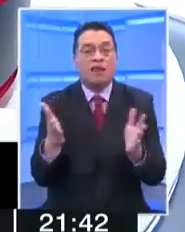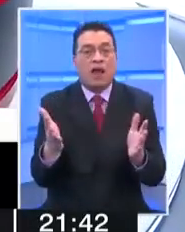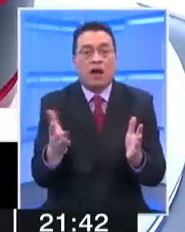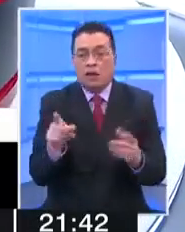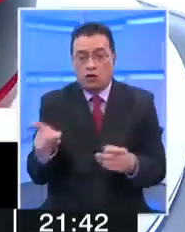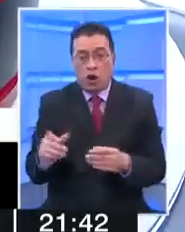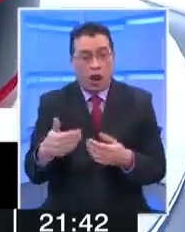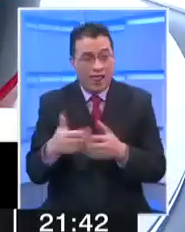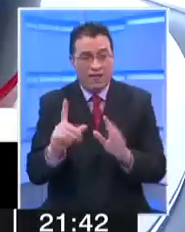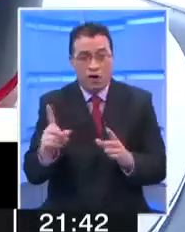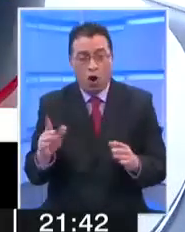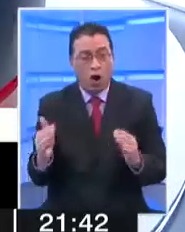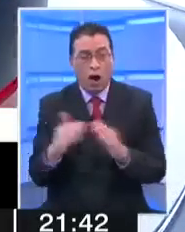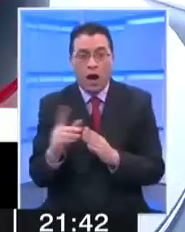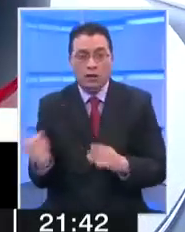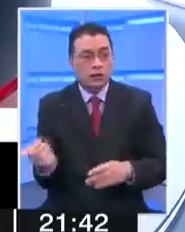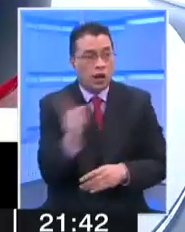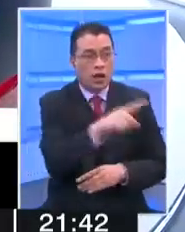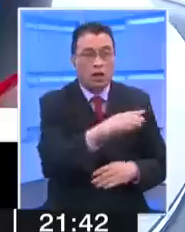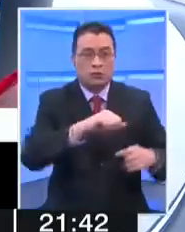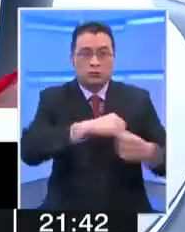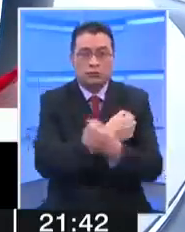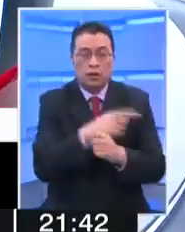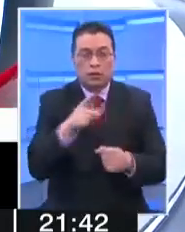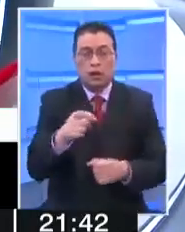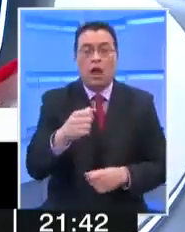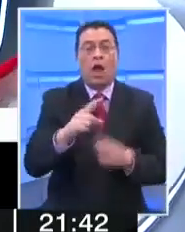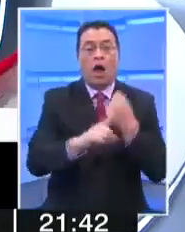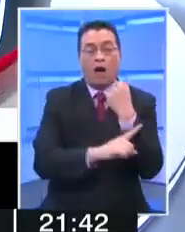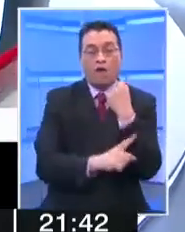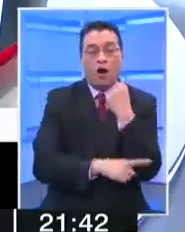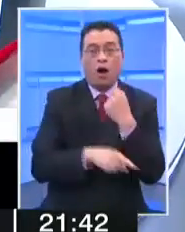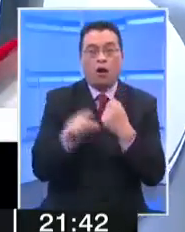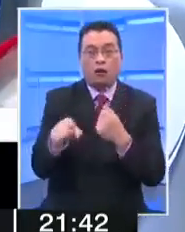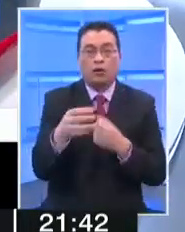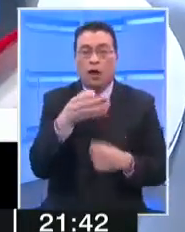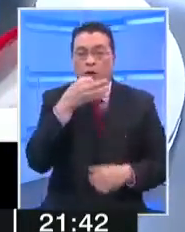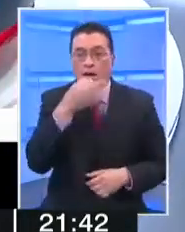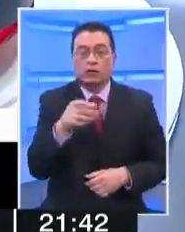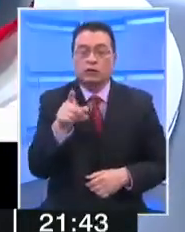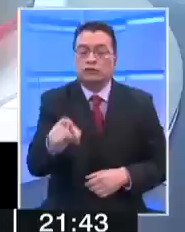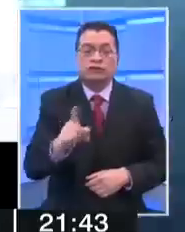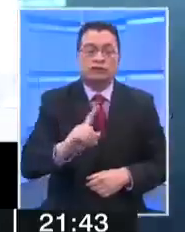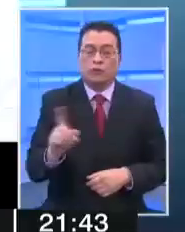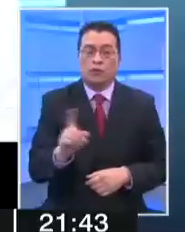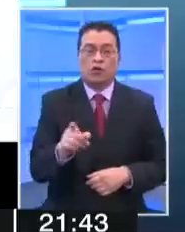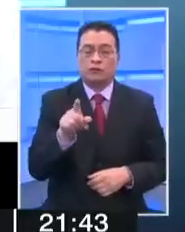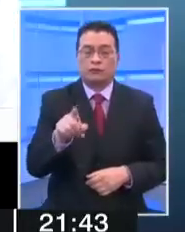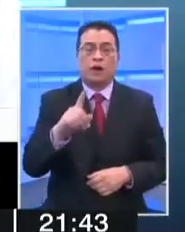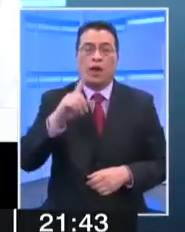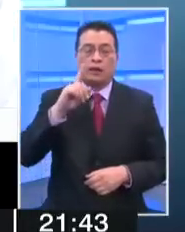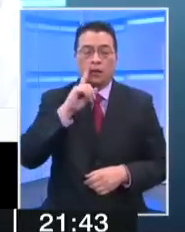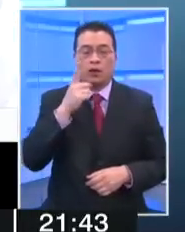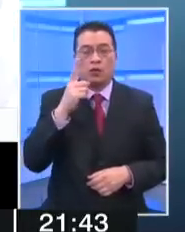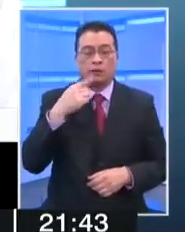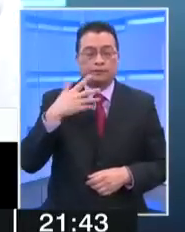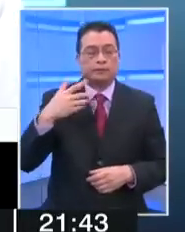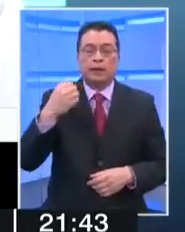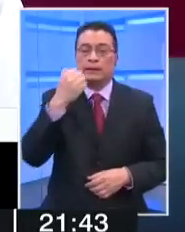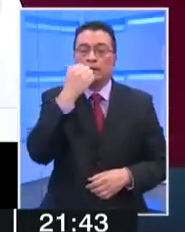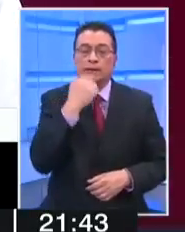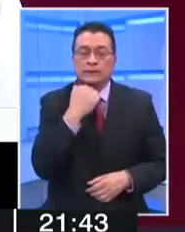consecuencia lo que hizo el Ministerio el Ministerio de interior lo que hizo su abogado fue solo a decirle mire ustedes tienen una una incorrecta